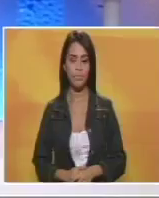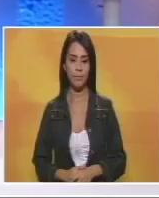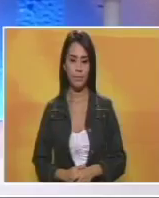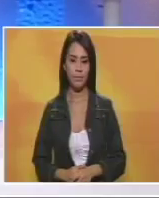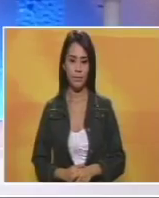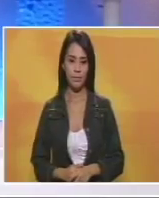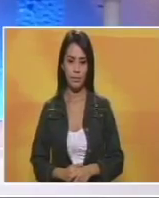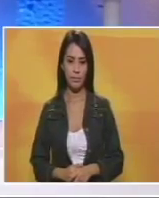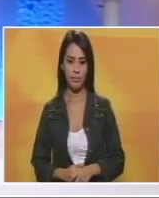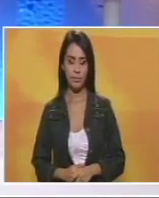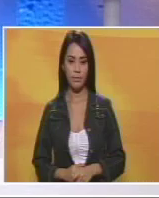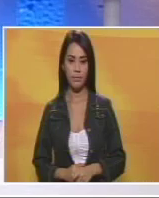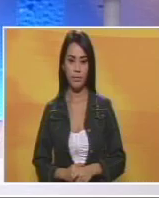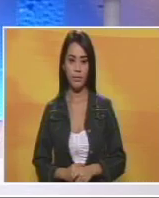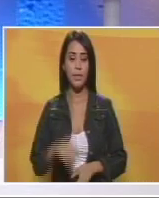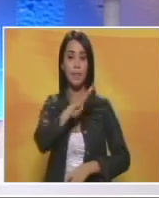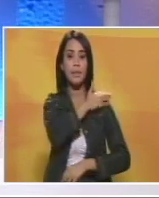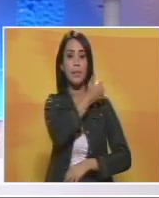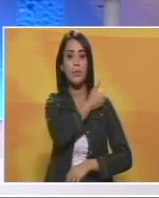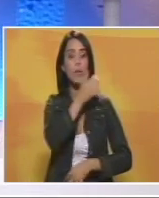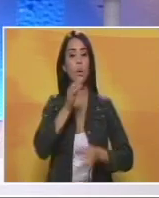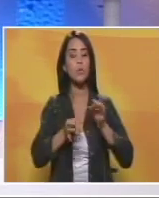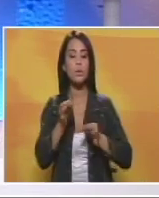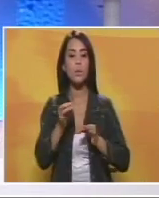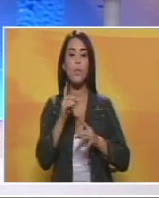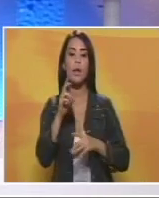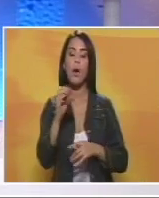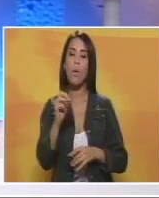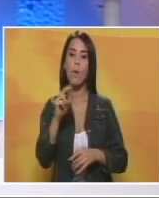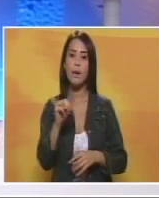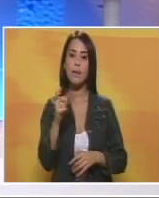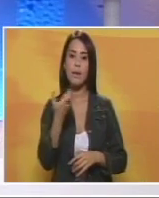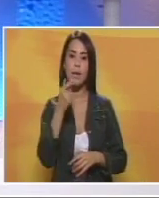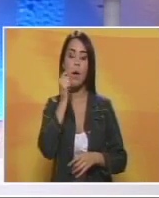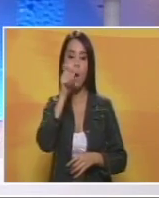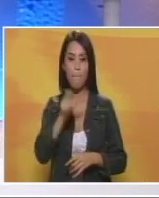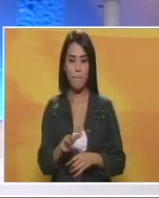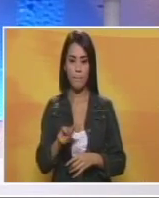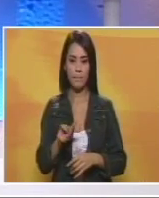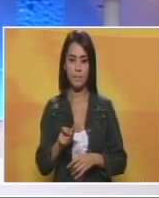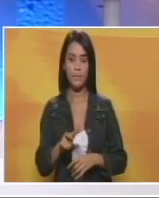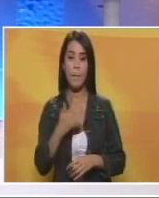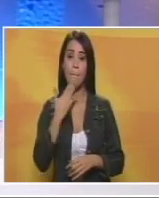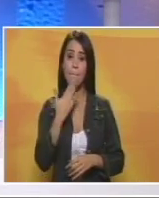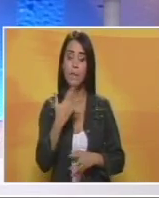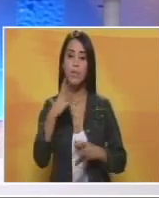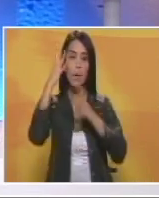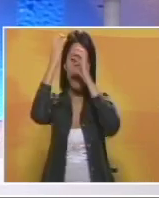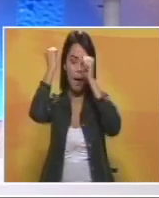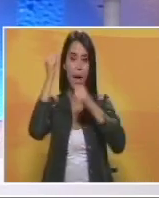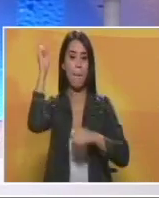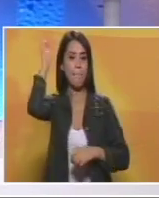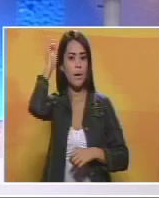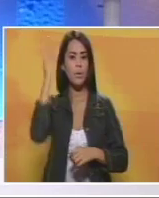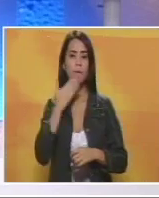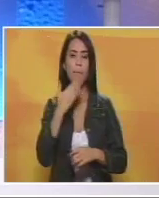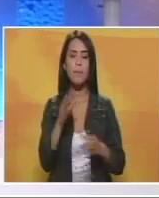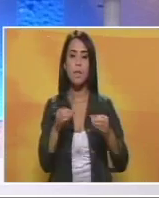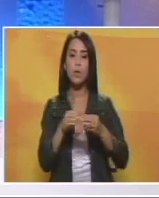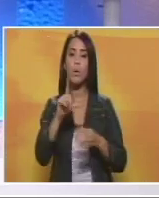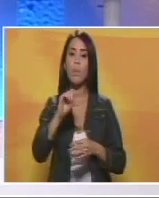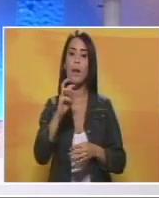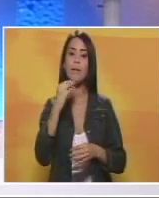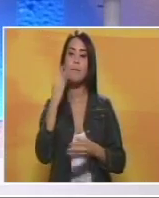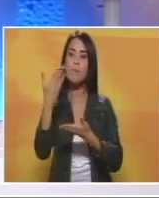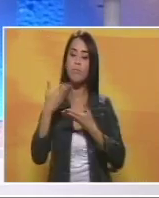Continuamos con más información. El director ejecutivo de la ONG Ciudadanía en Acción, Edinson Arciniega, pidió a la Embajada de Perú que solicite al Grupo de Lima el